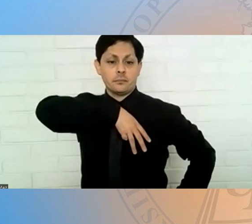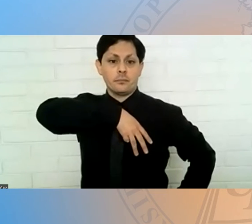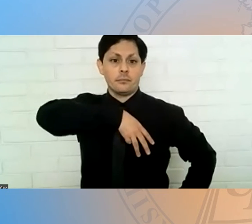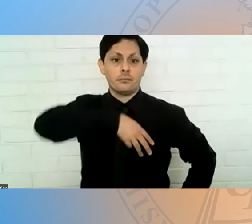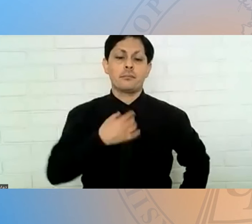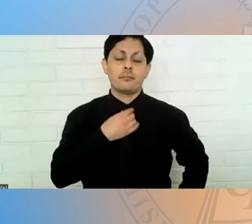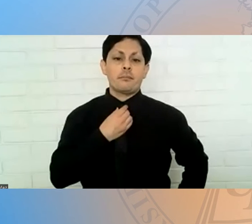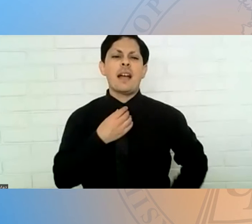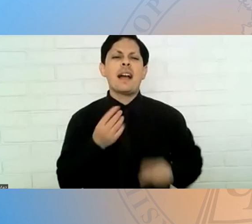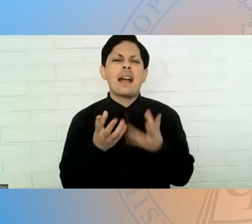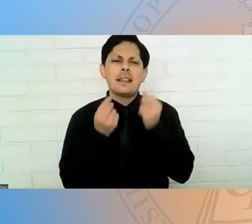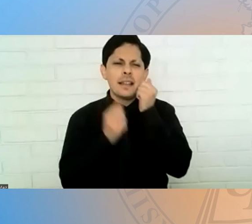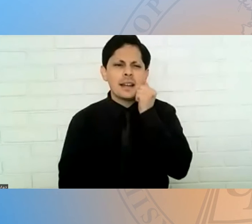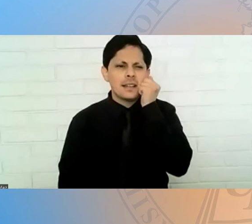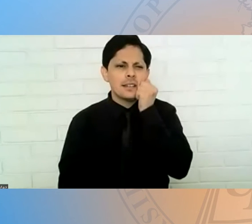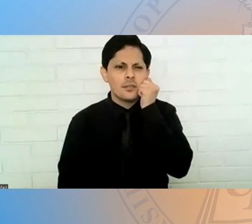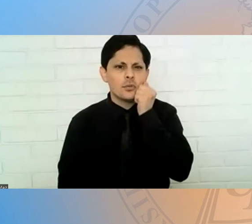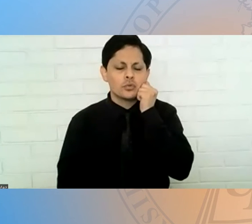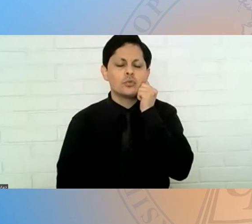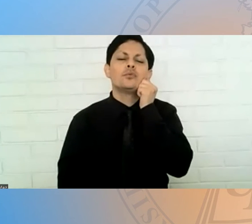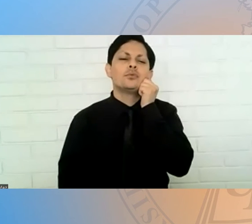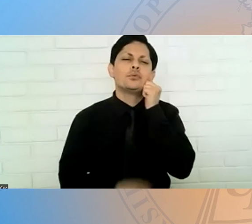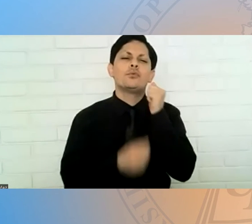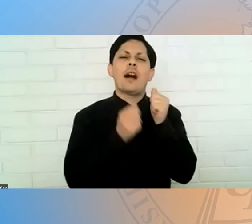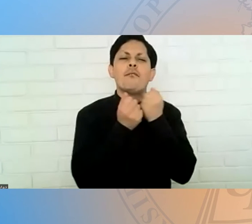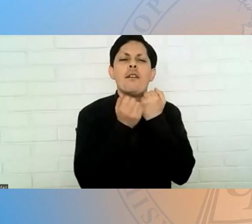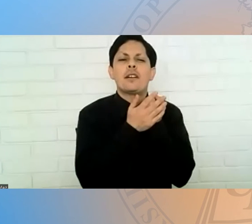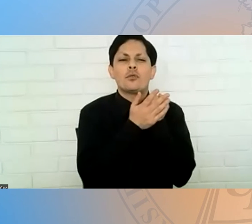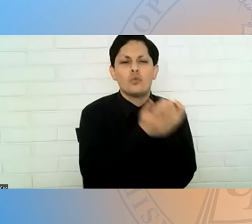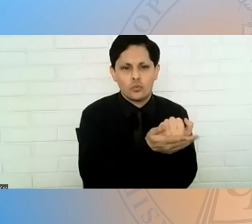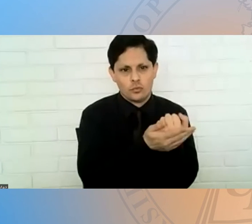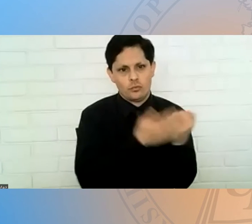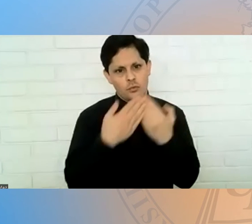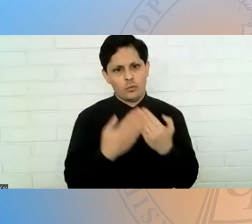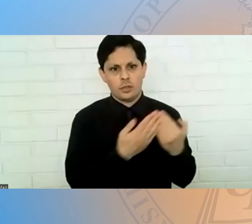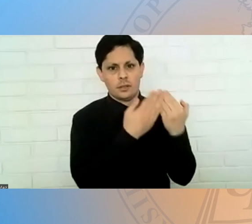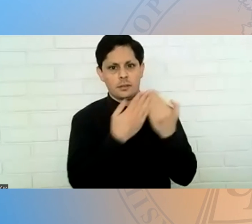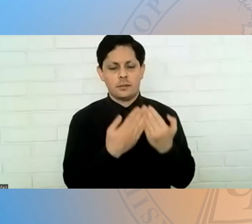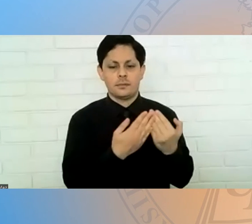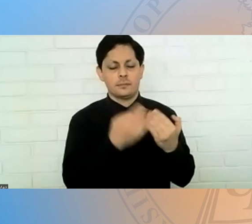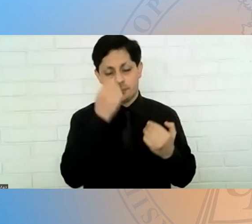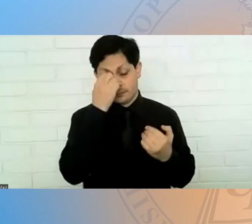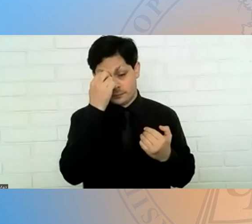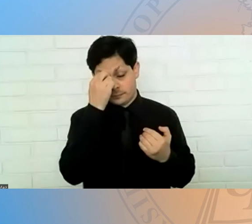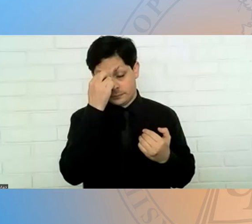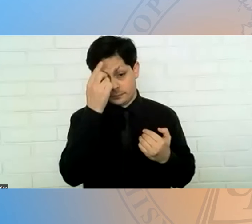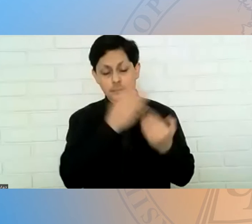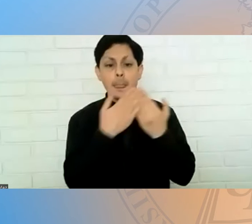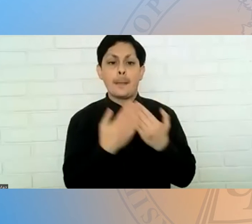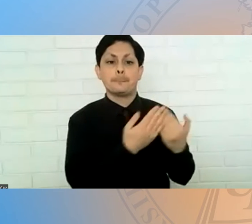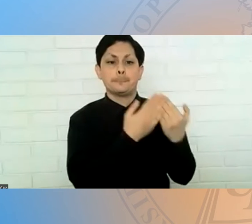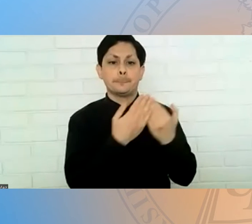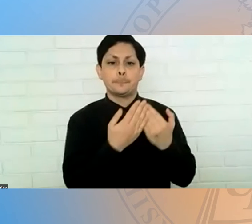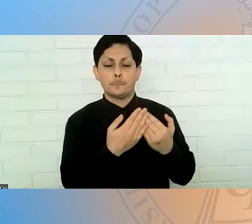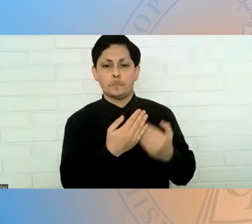afectuosos, cariñosos con sus estudiantes. Sin embargo, aquellos pocos que preguntan por